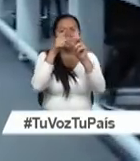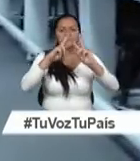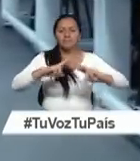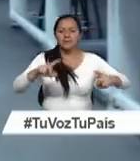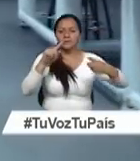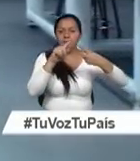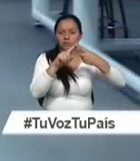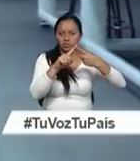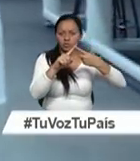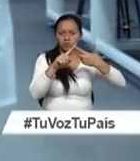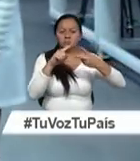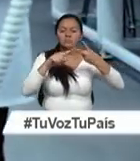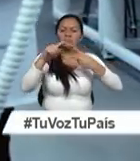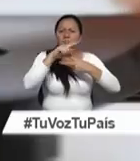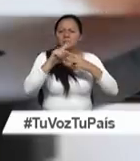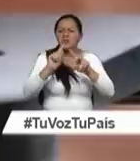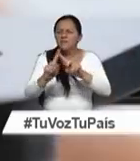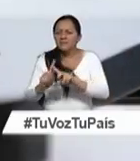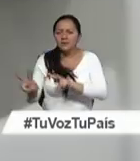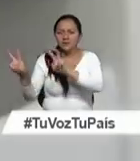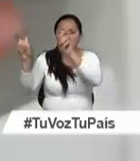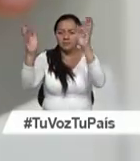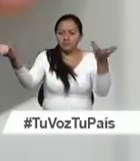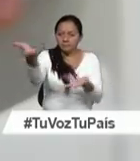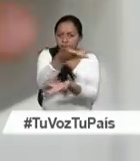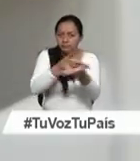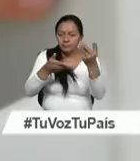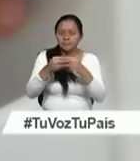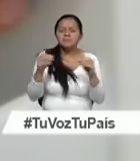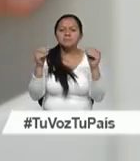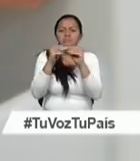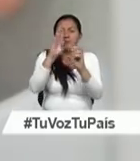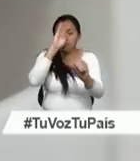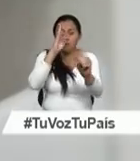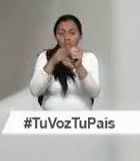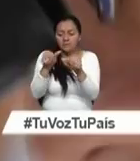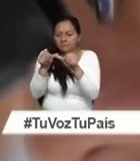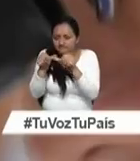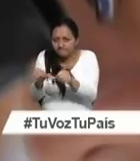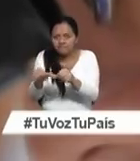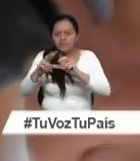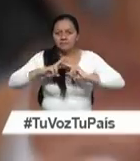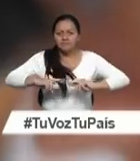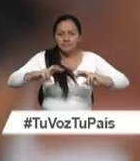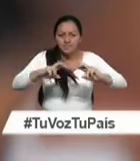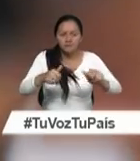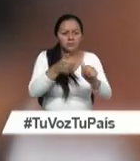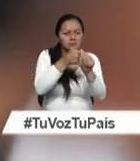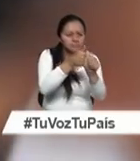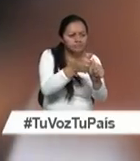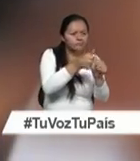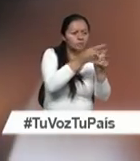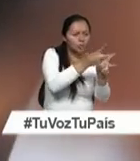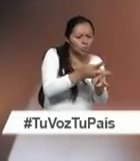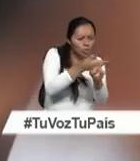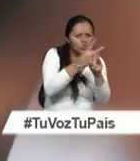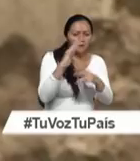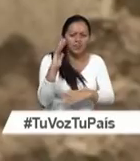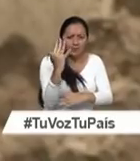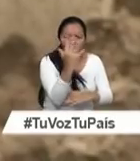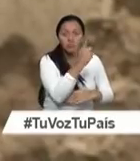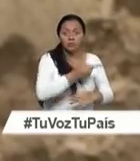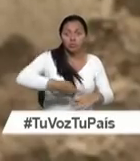investigación interdisciplinaria. Nuestro propósito es la conservación, la investigación, y para ello el Jardín Botánico es un